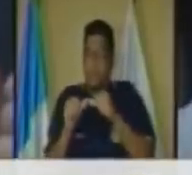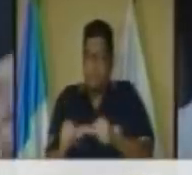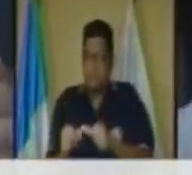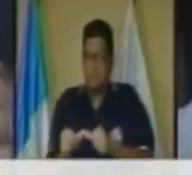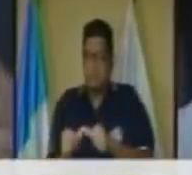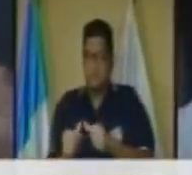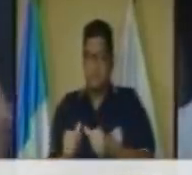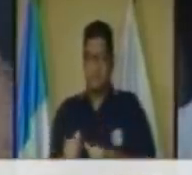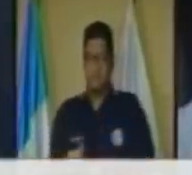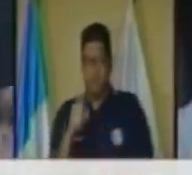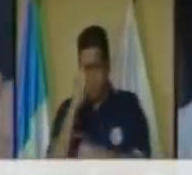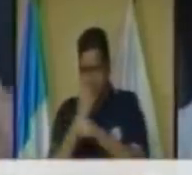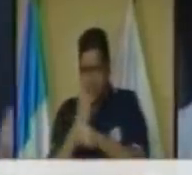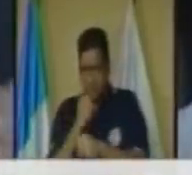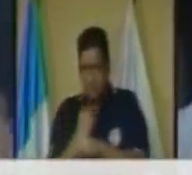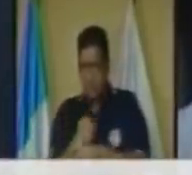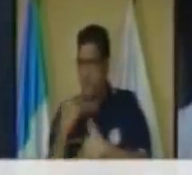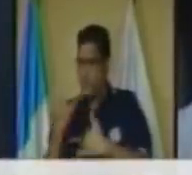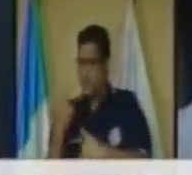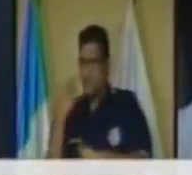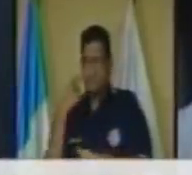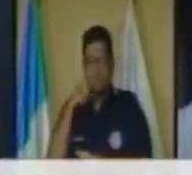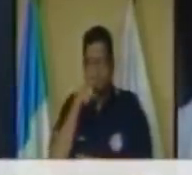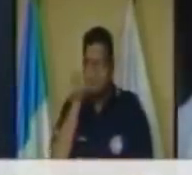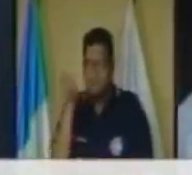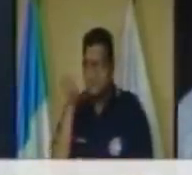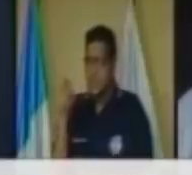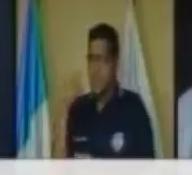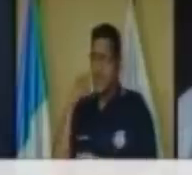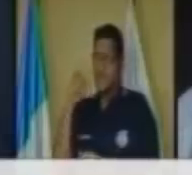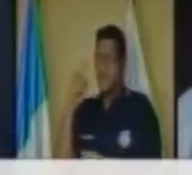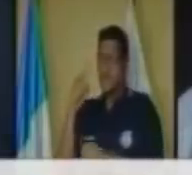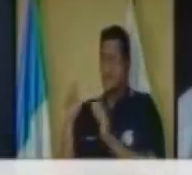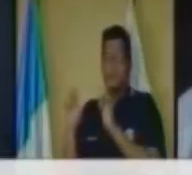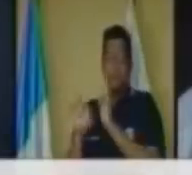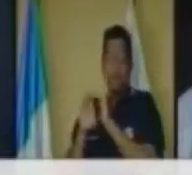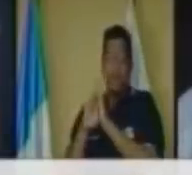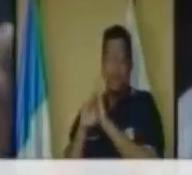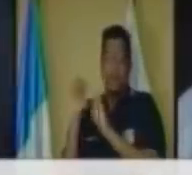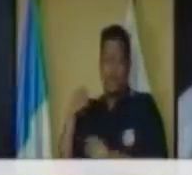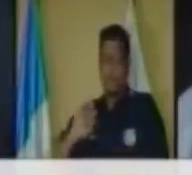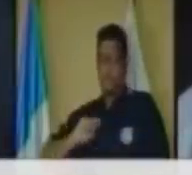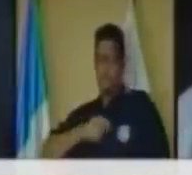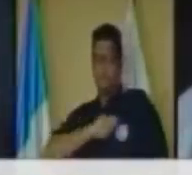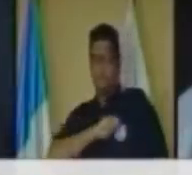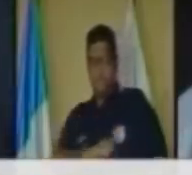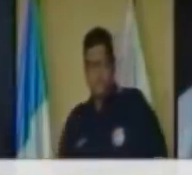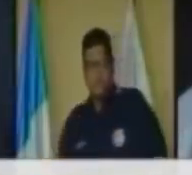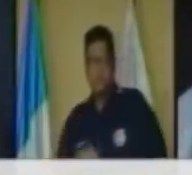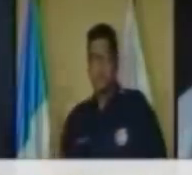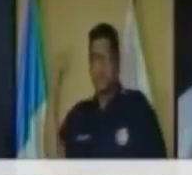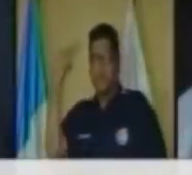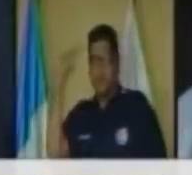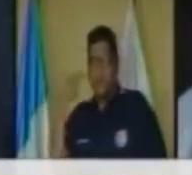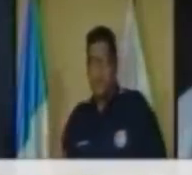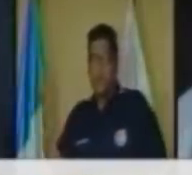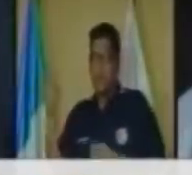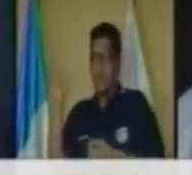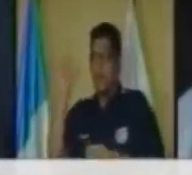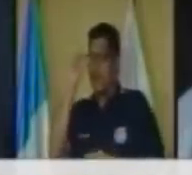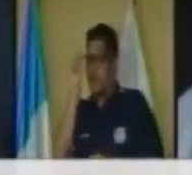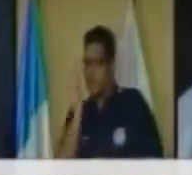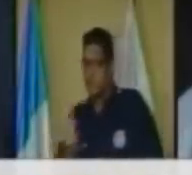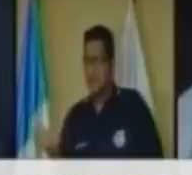observado, cómo se comportó la epidemia en los países en donde hubo brotes graves, como en China, en Corea, en Italia, lo que